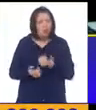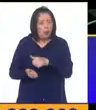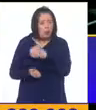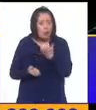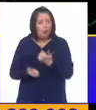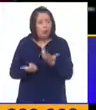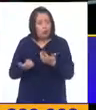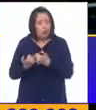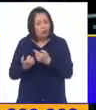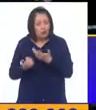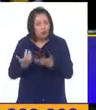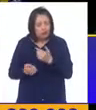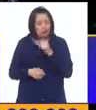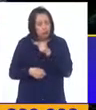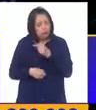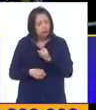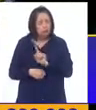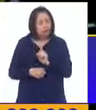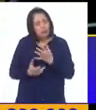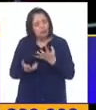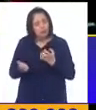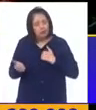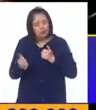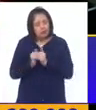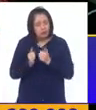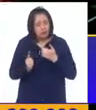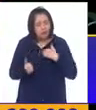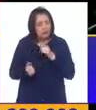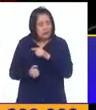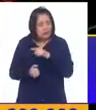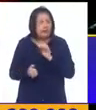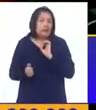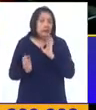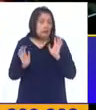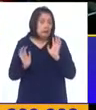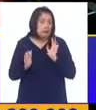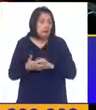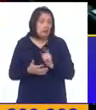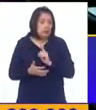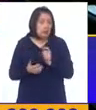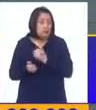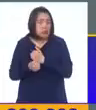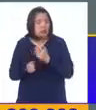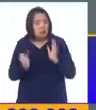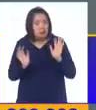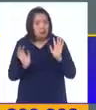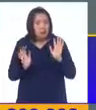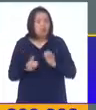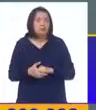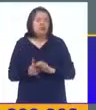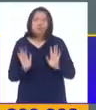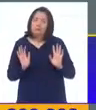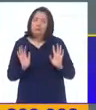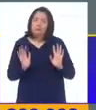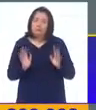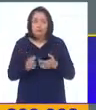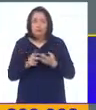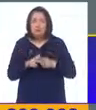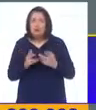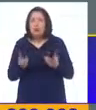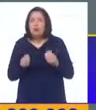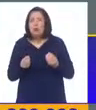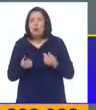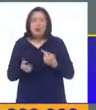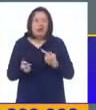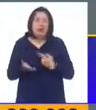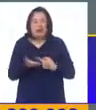otra persona, de repente tienes a otra persona, por eso no quieres estar conmigo, ¿no? Ya no me quieres. Todo se habría iniciado en medio de